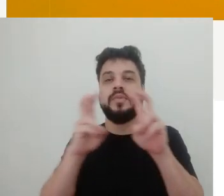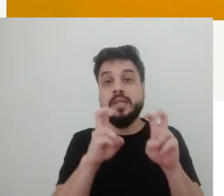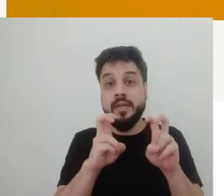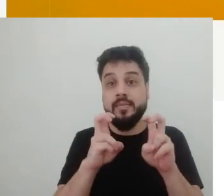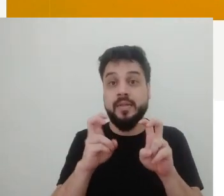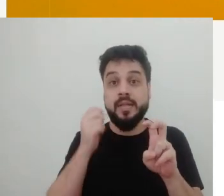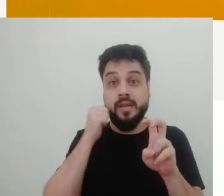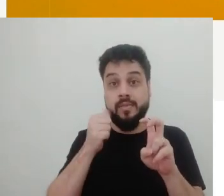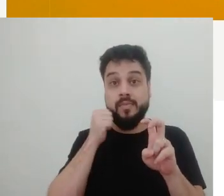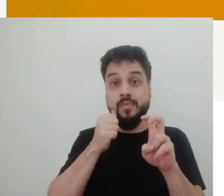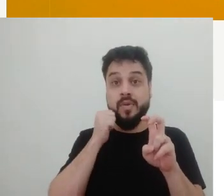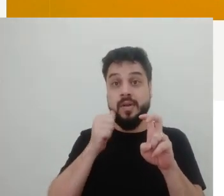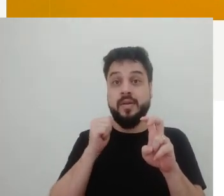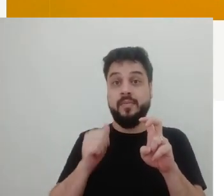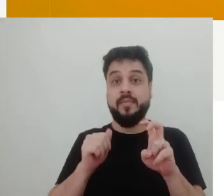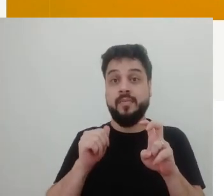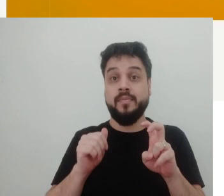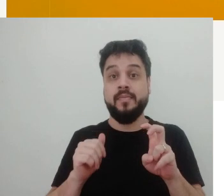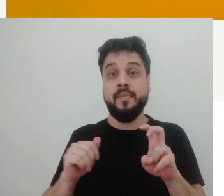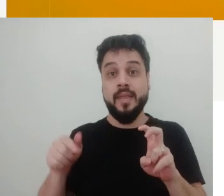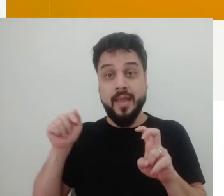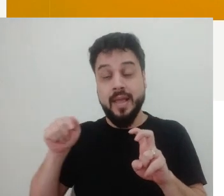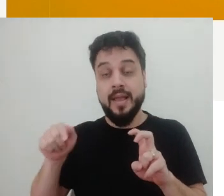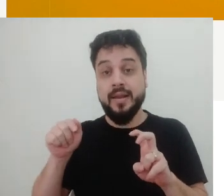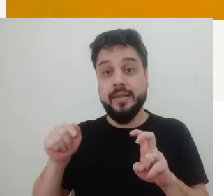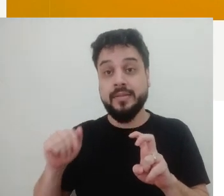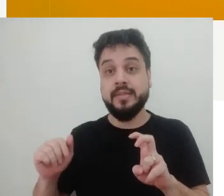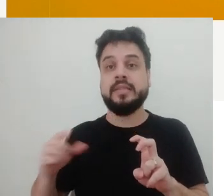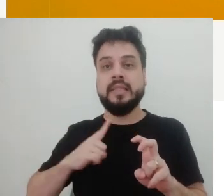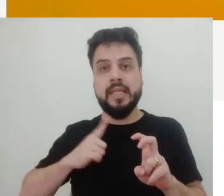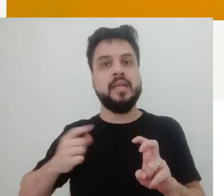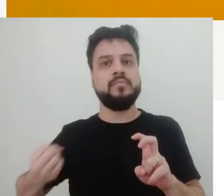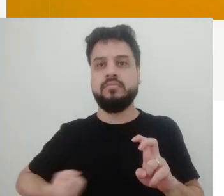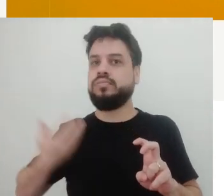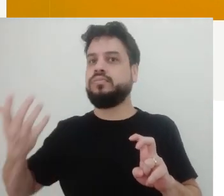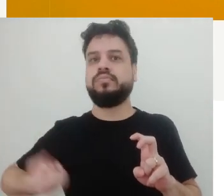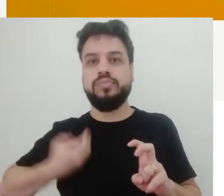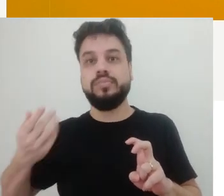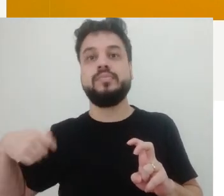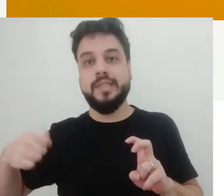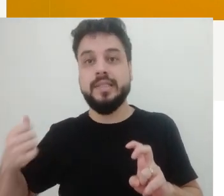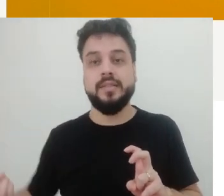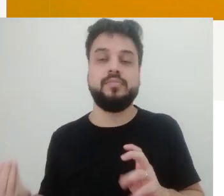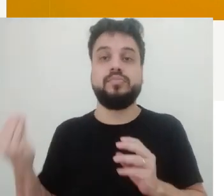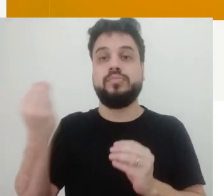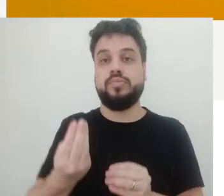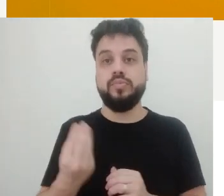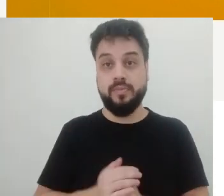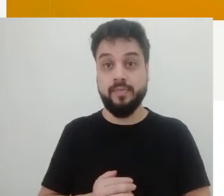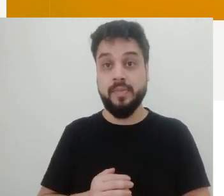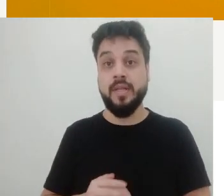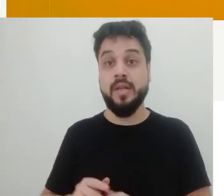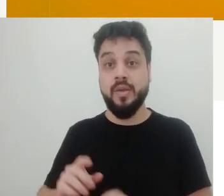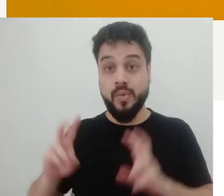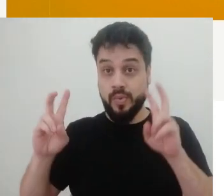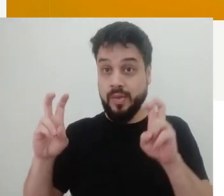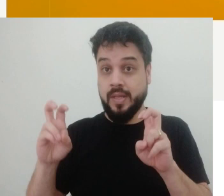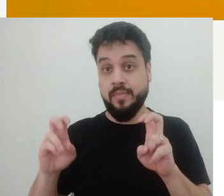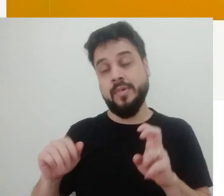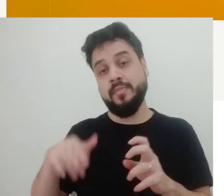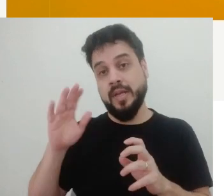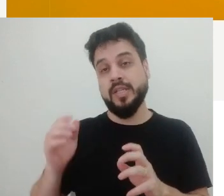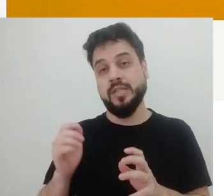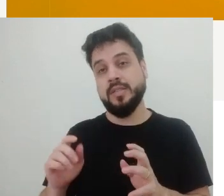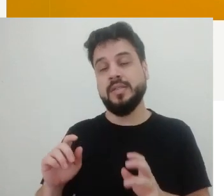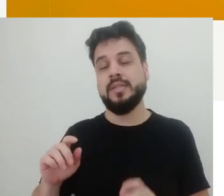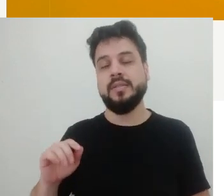el tema de la niñez, el tema de la educación. En la actualidad son prácticamente todos los temas, pero en los